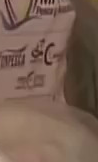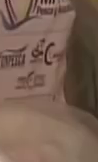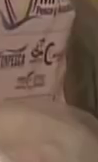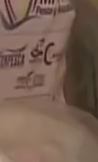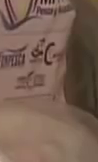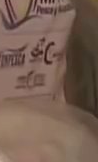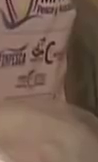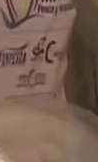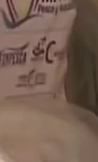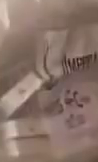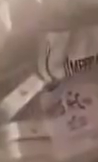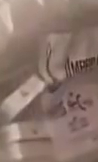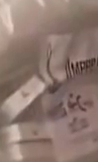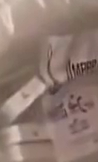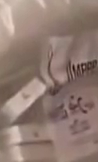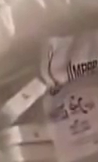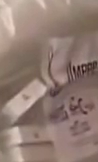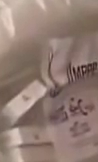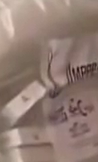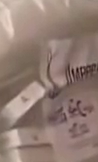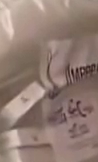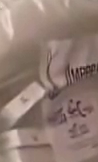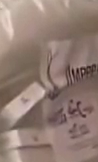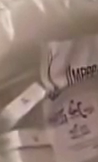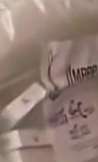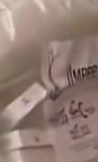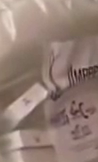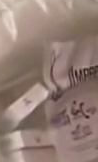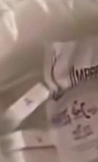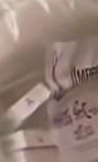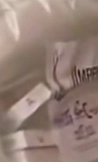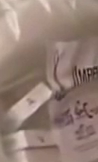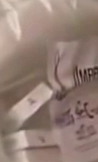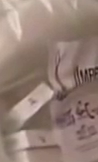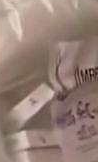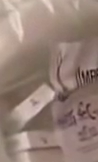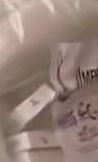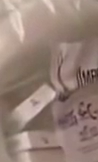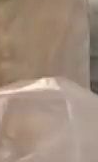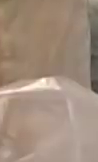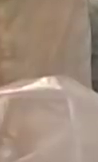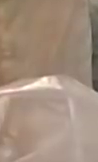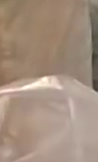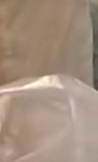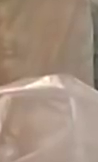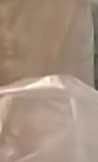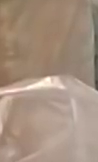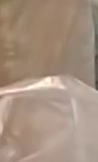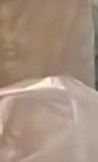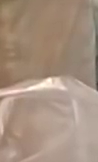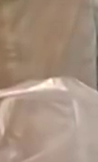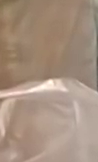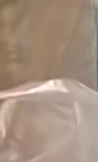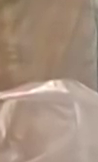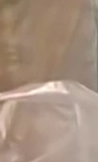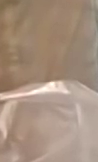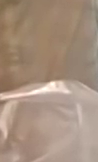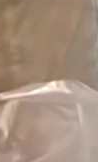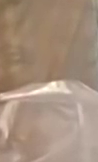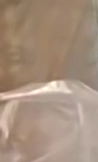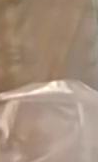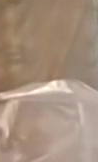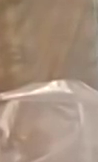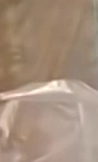corazón, venceremos el bloqueo económico, buscando la innovación, la creatividad y unidos, pues, la Fuerza